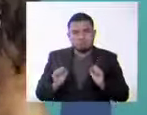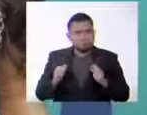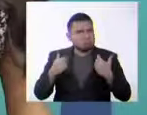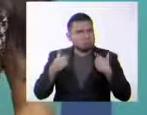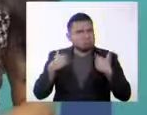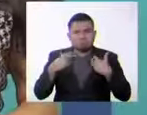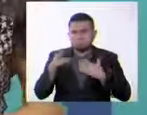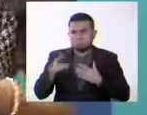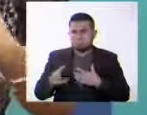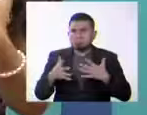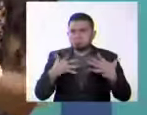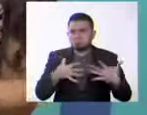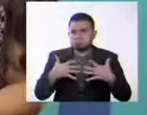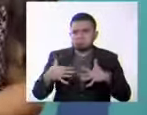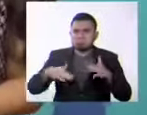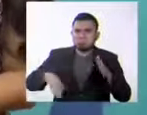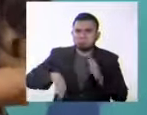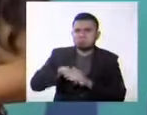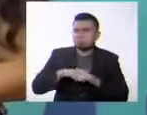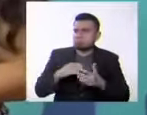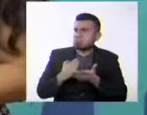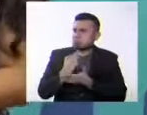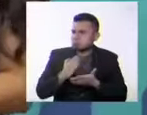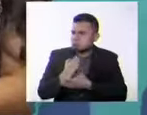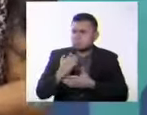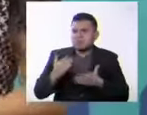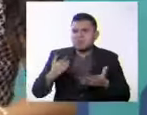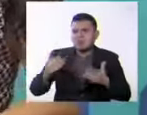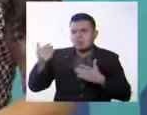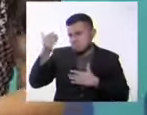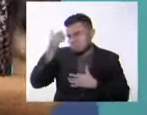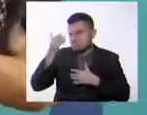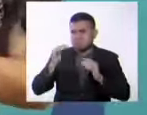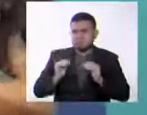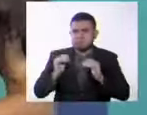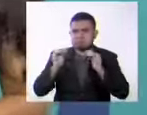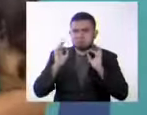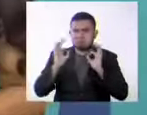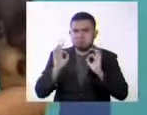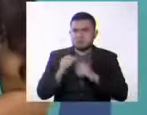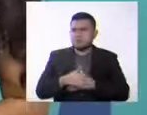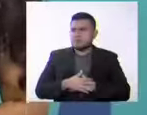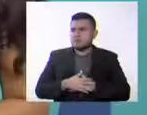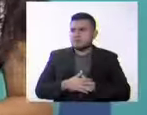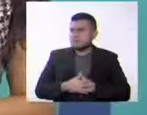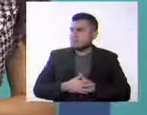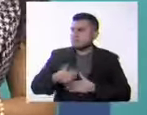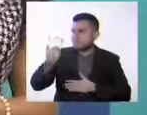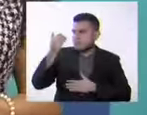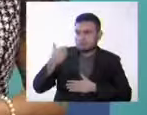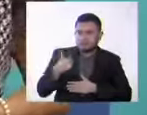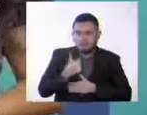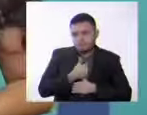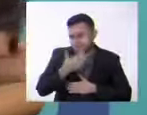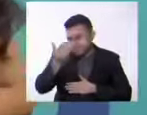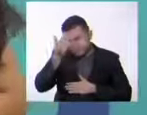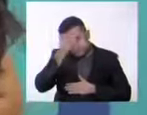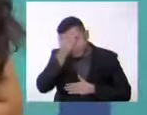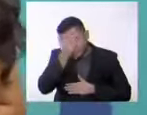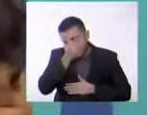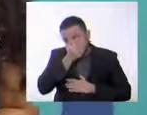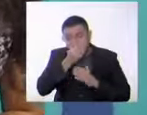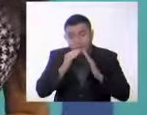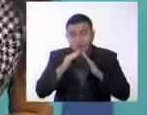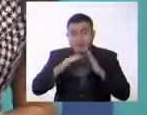los mismos deportes, acceder a la educación de calidad. Imagínate, sin educarnos, ay, qué terrible sería solo estar en casa